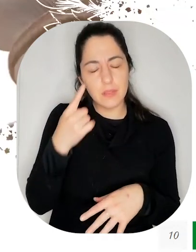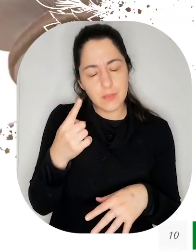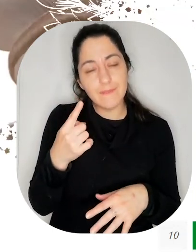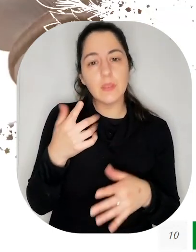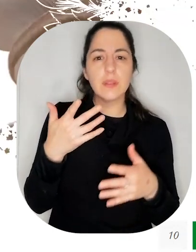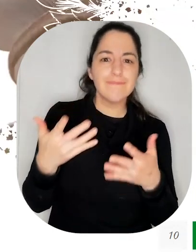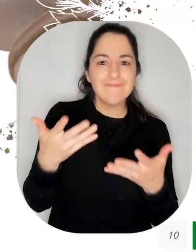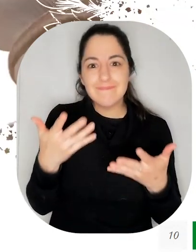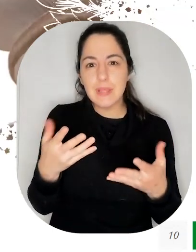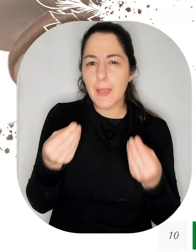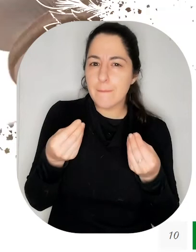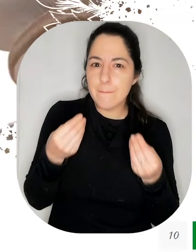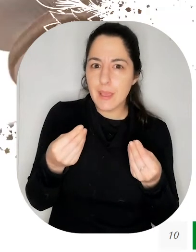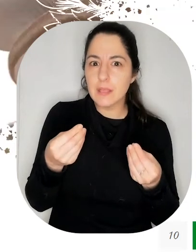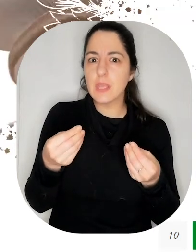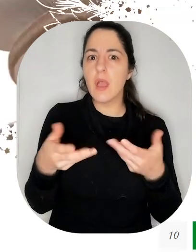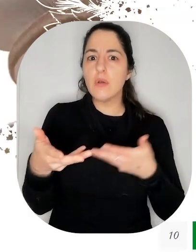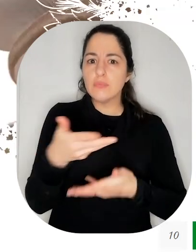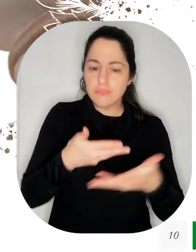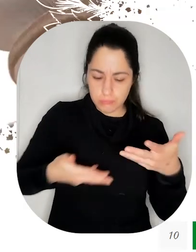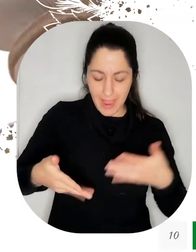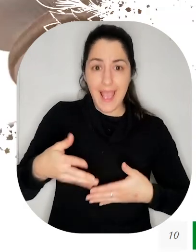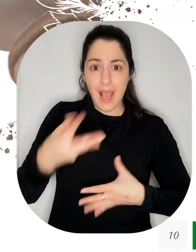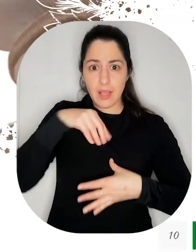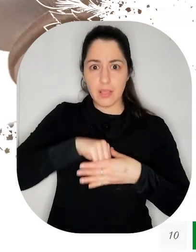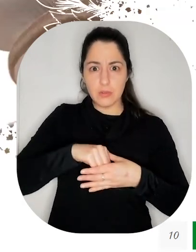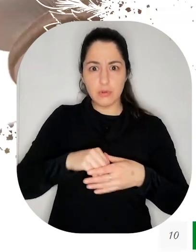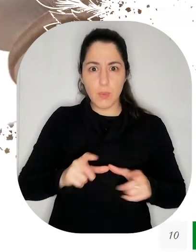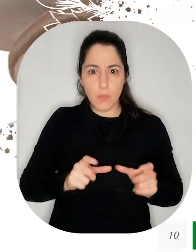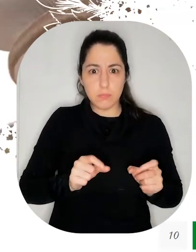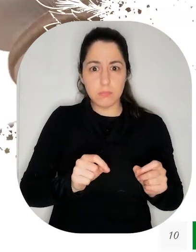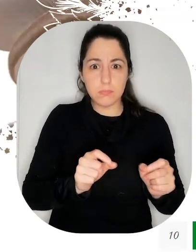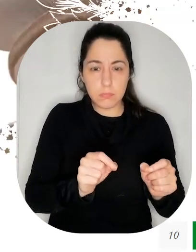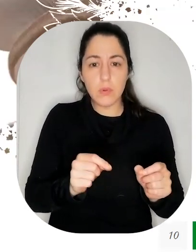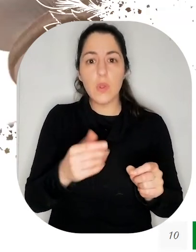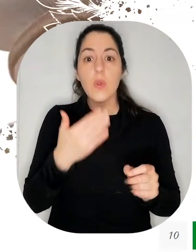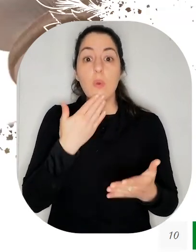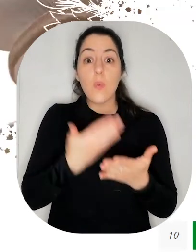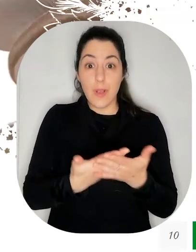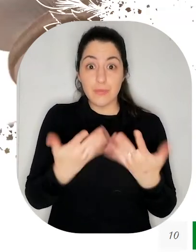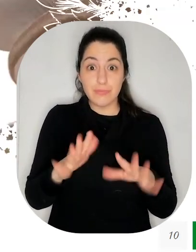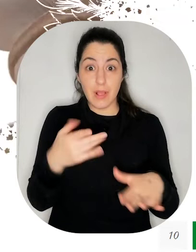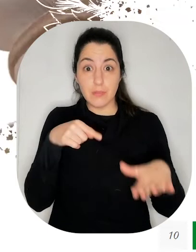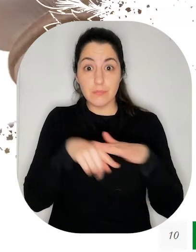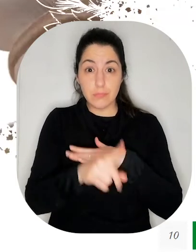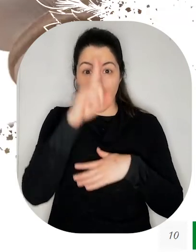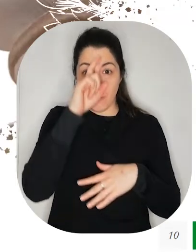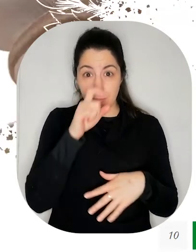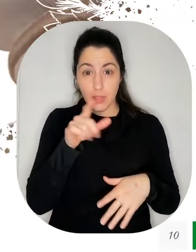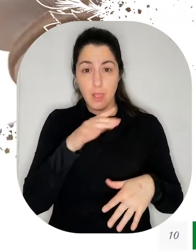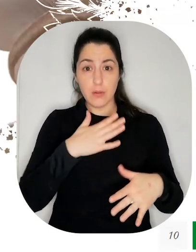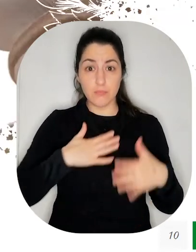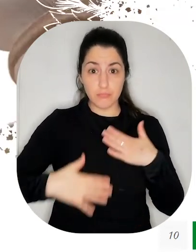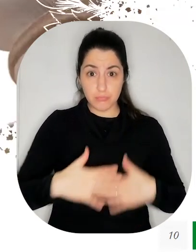estos elementos micoquímicos pueden interactuar con los tratamientos, y eso hay que tener